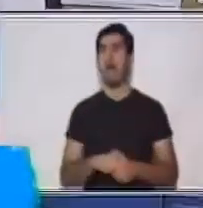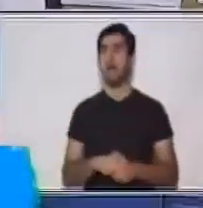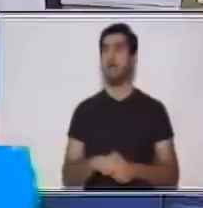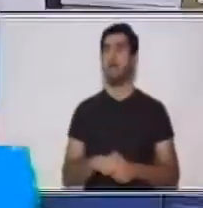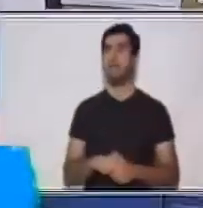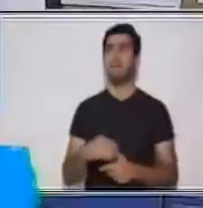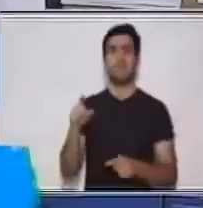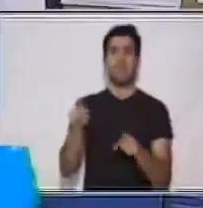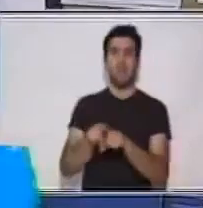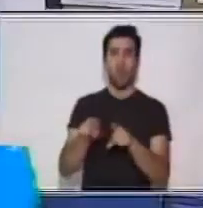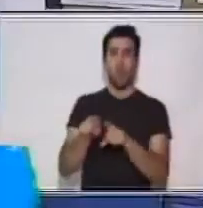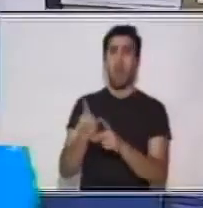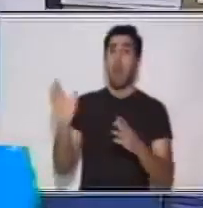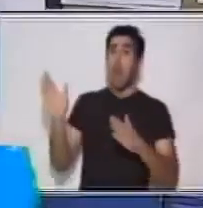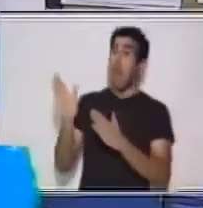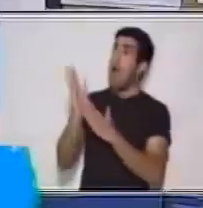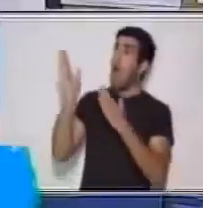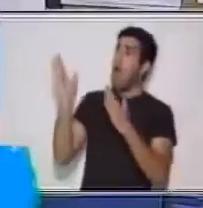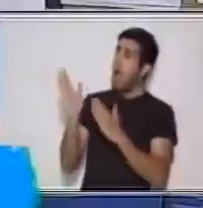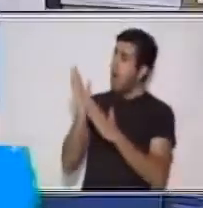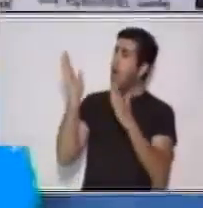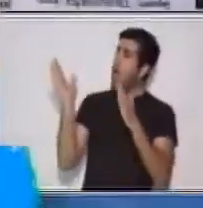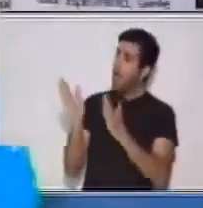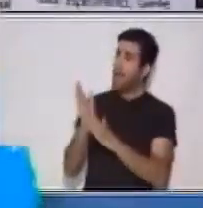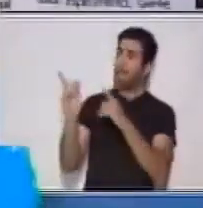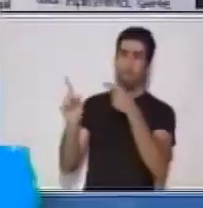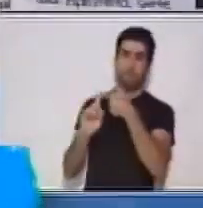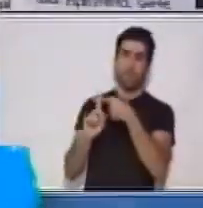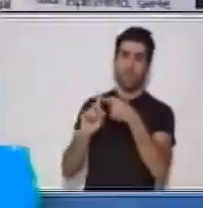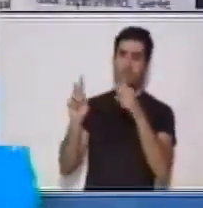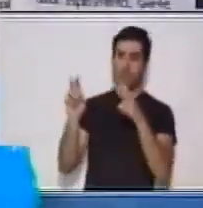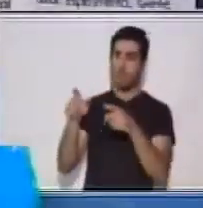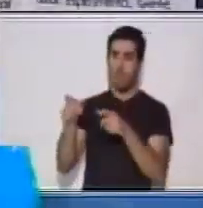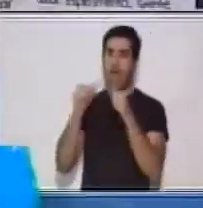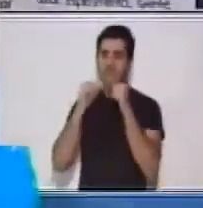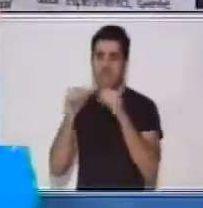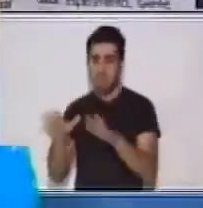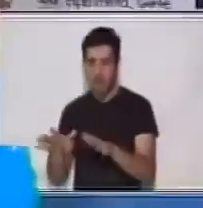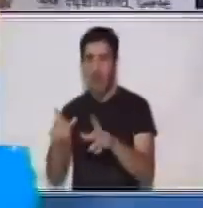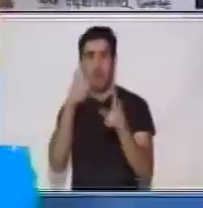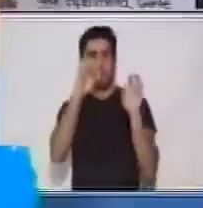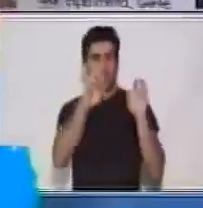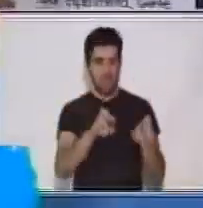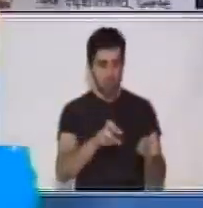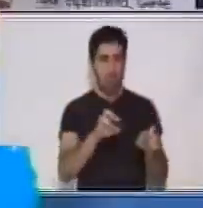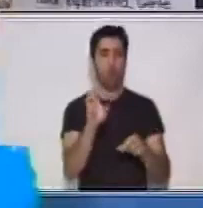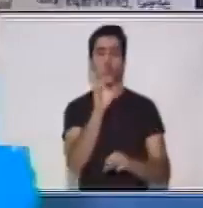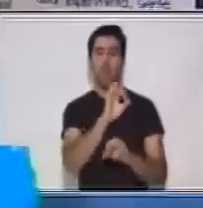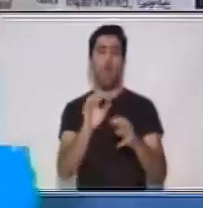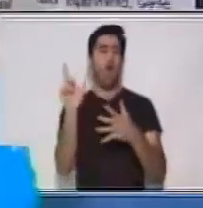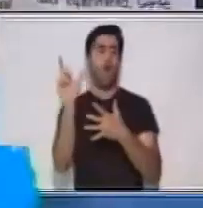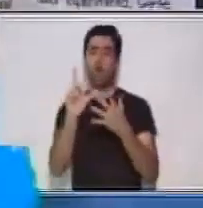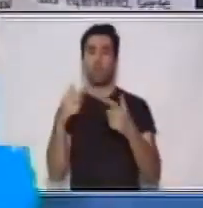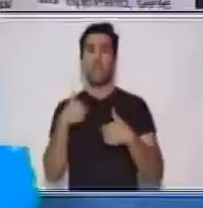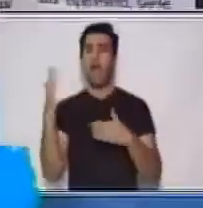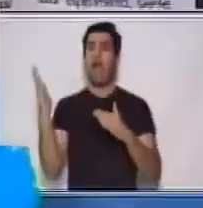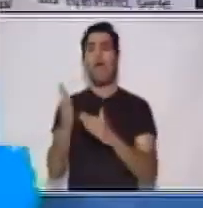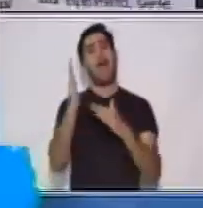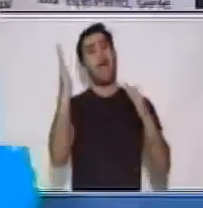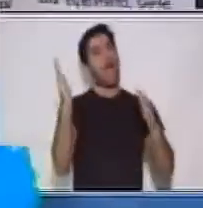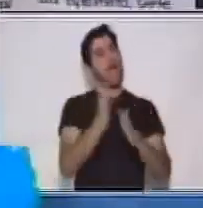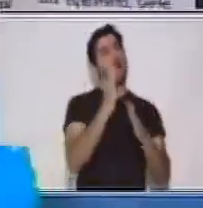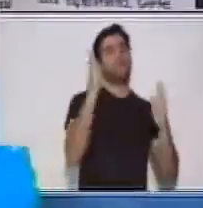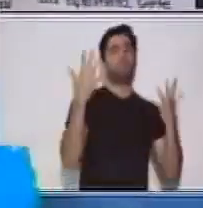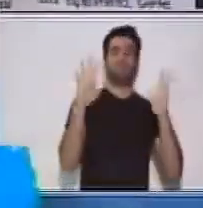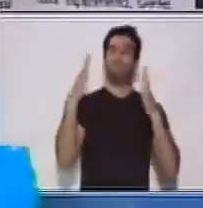una alabanza positiva sobre alguna persona, algún animal, alguna ciudad o algún objeto en específico. Y